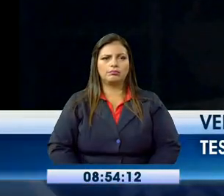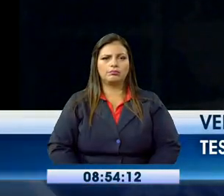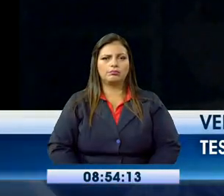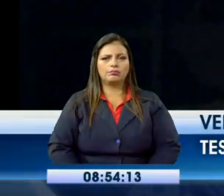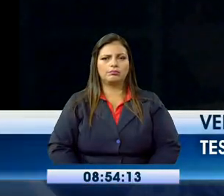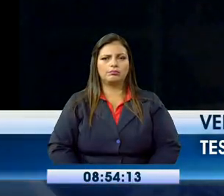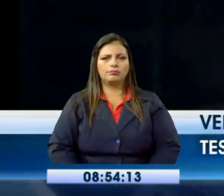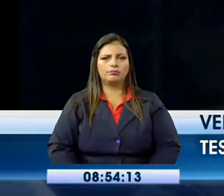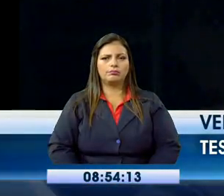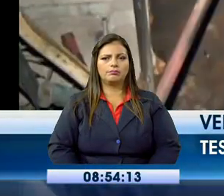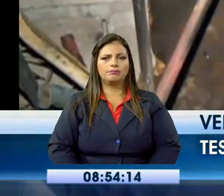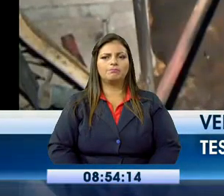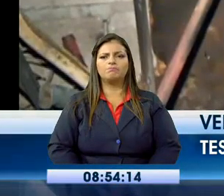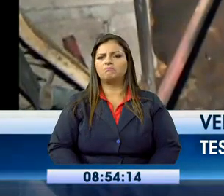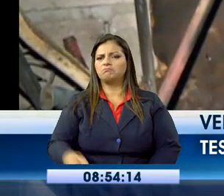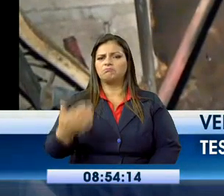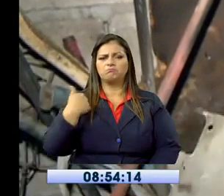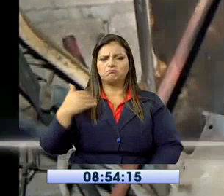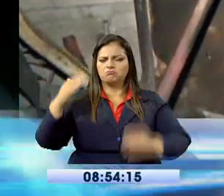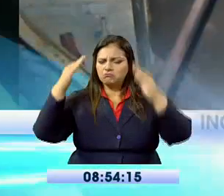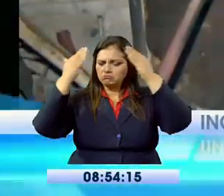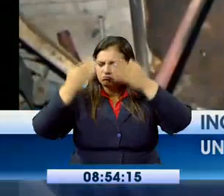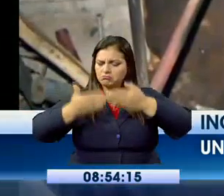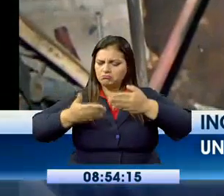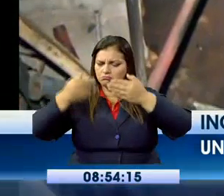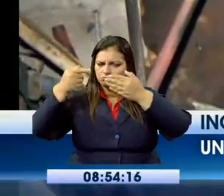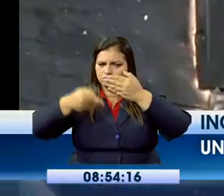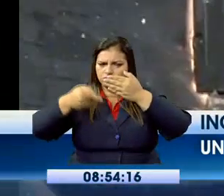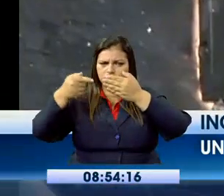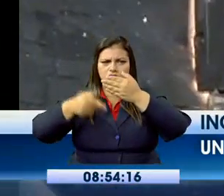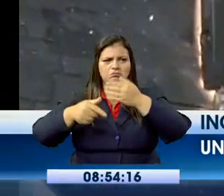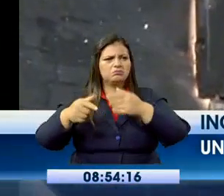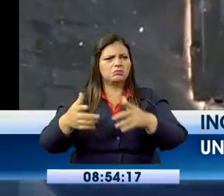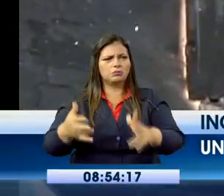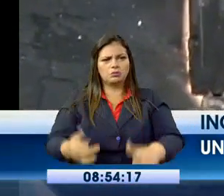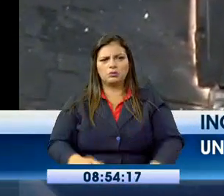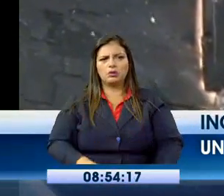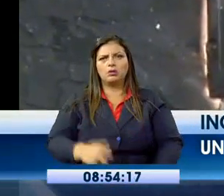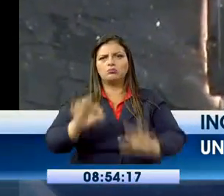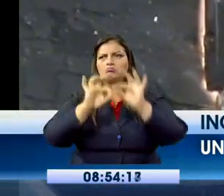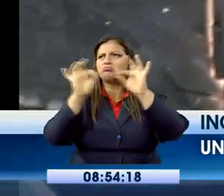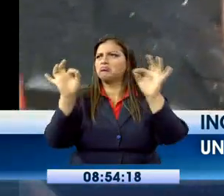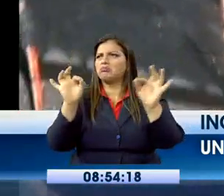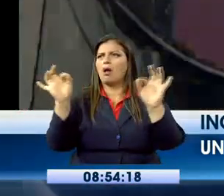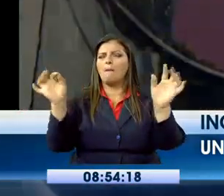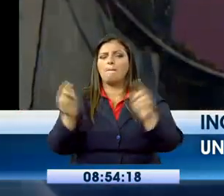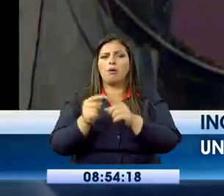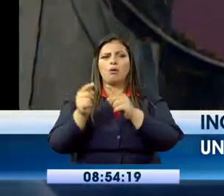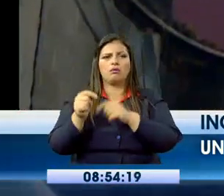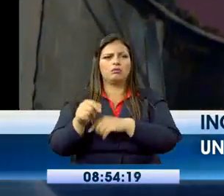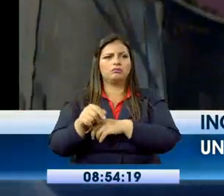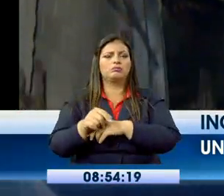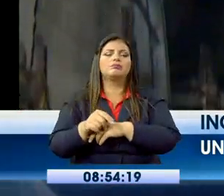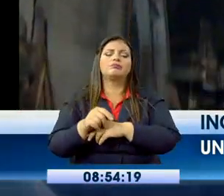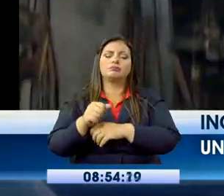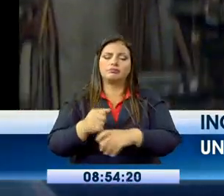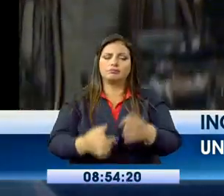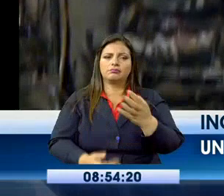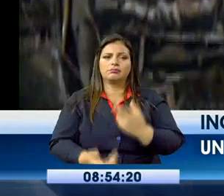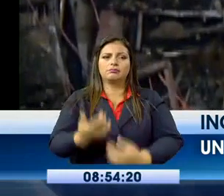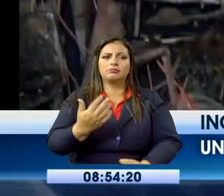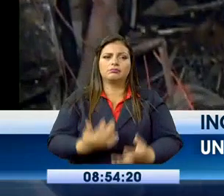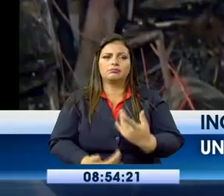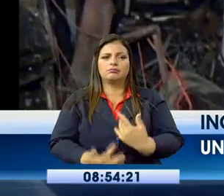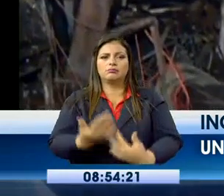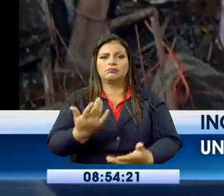Ahorita... ni soldadora. Aseguran que un cortocircuito habría sido el que generó las llamas. Las investigaciones se profundizan en